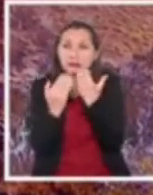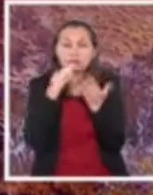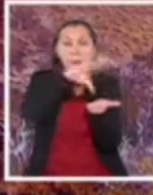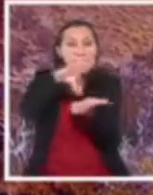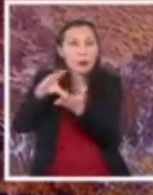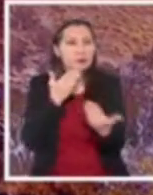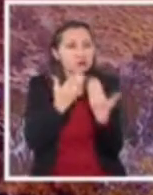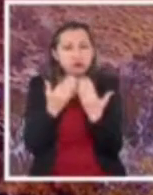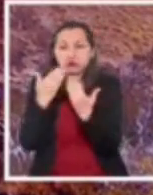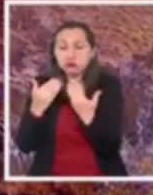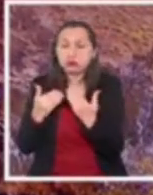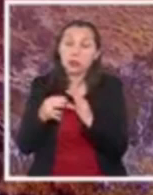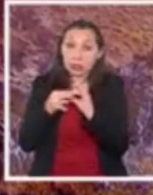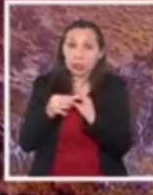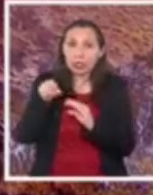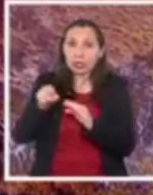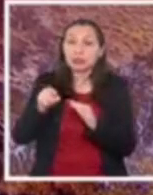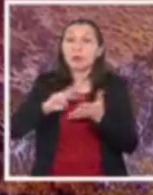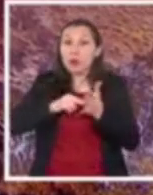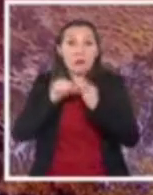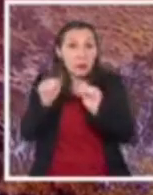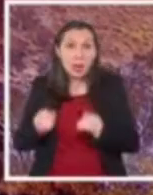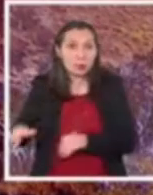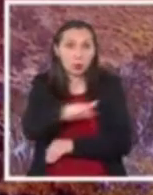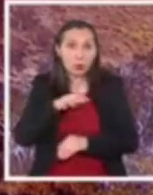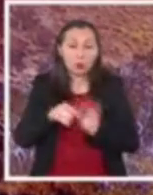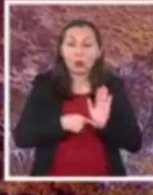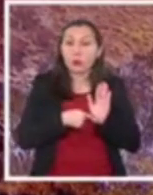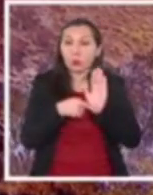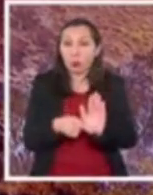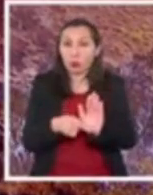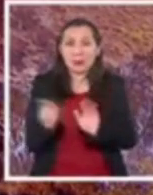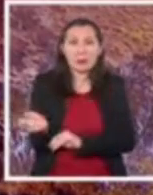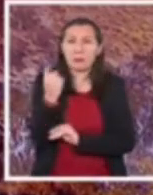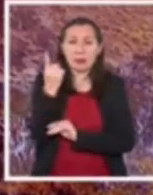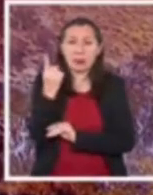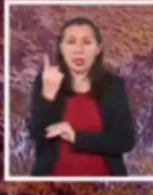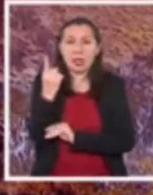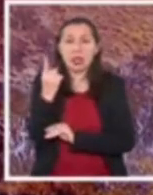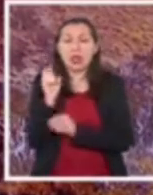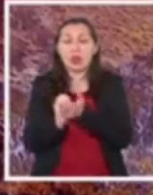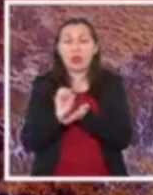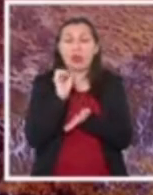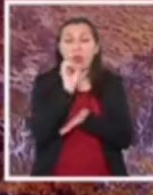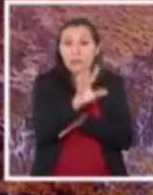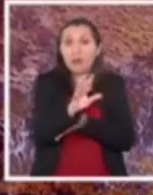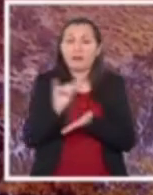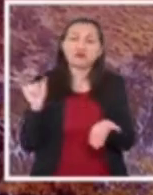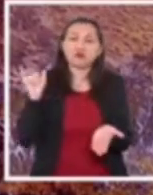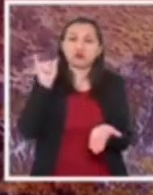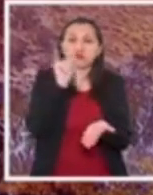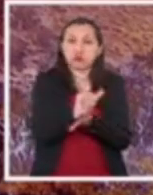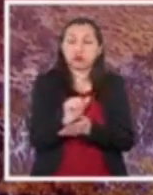con los países También involucrados en esta crisis como demuestra la primera repatriación de ciudadanos venezolanos